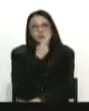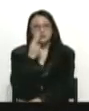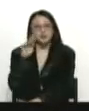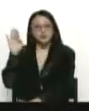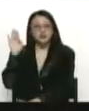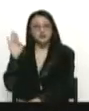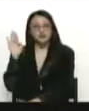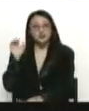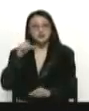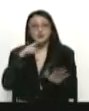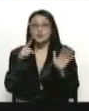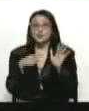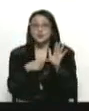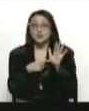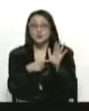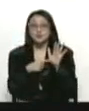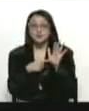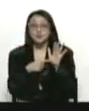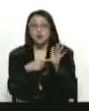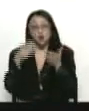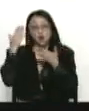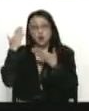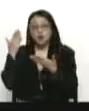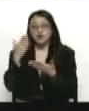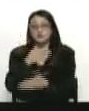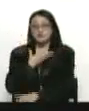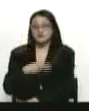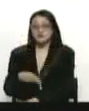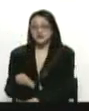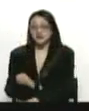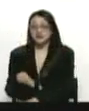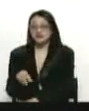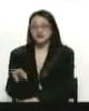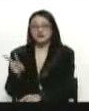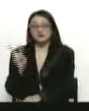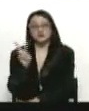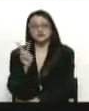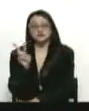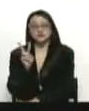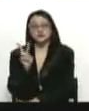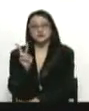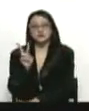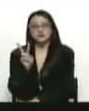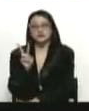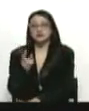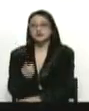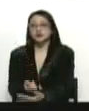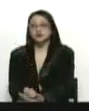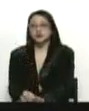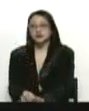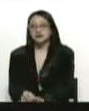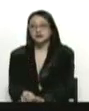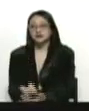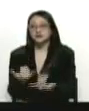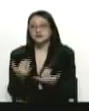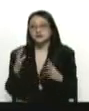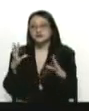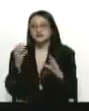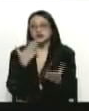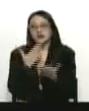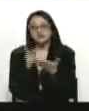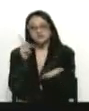y cumplió, así que hola, presidente constitucional de la República Bolivariana de Venezuela, Nicolás Maduro. Muchas gracias por estar con